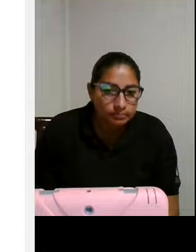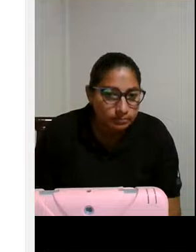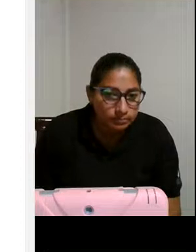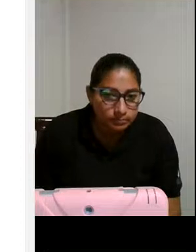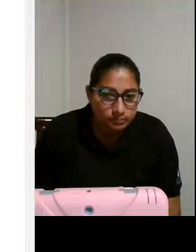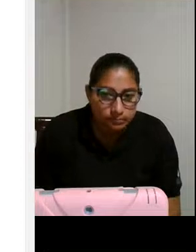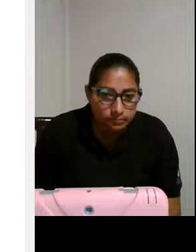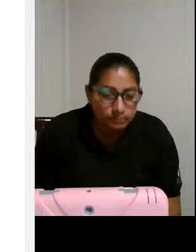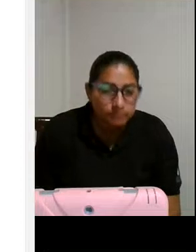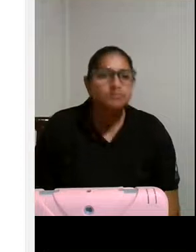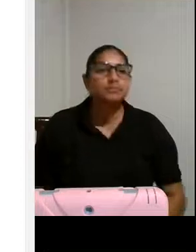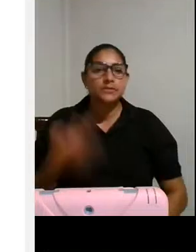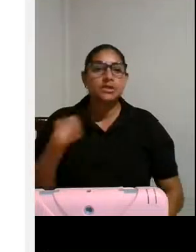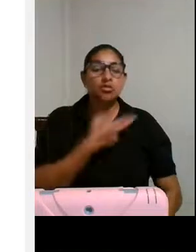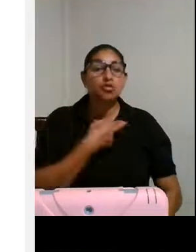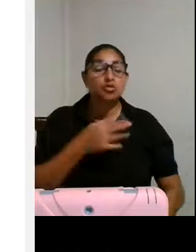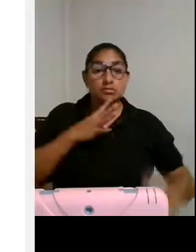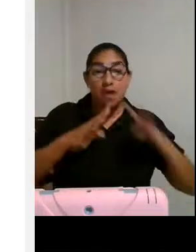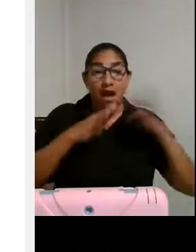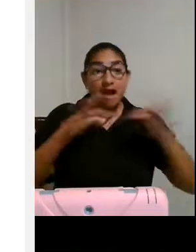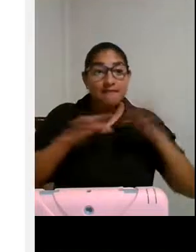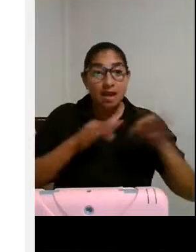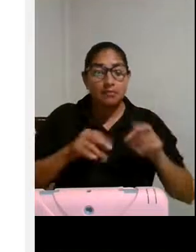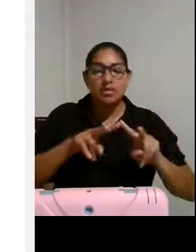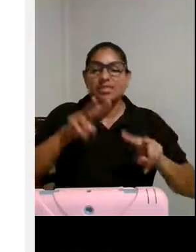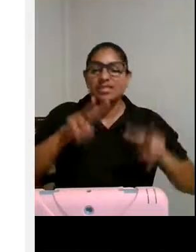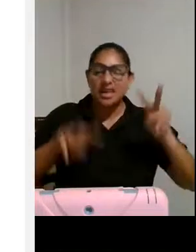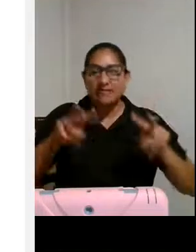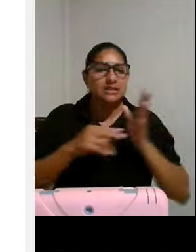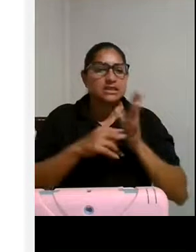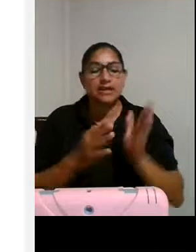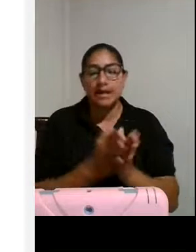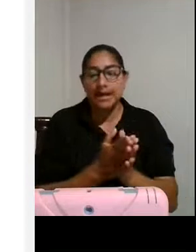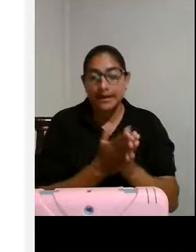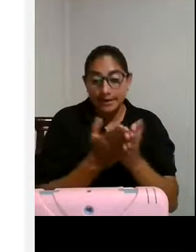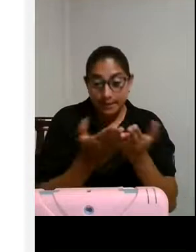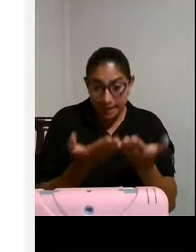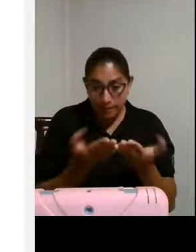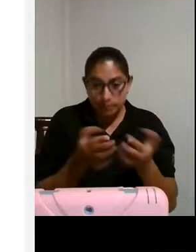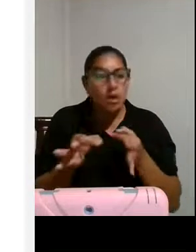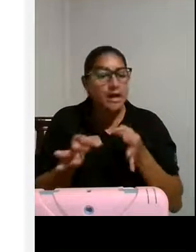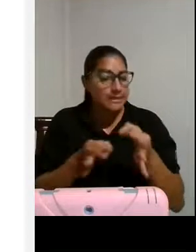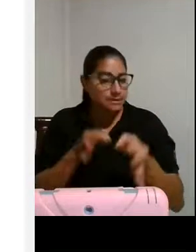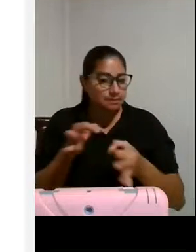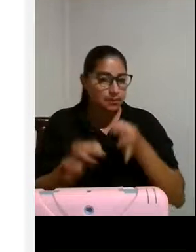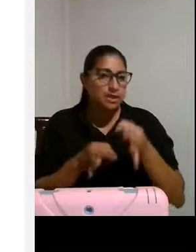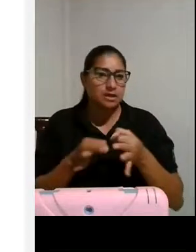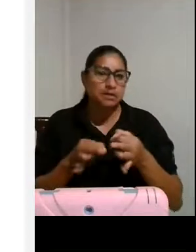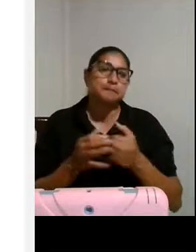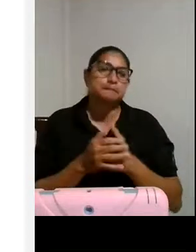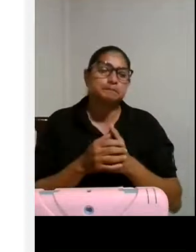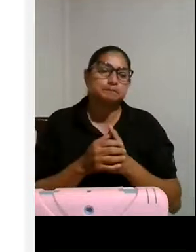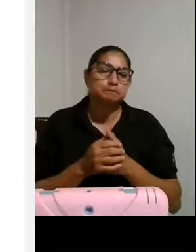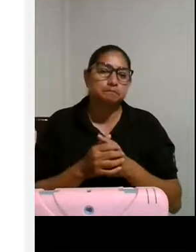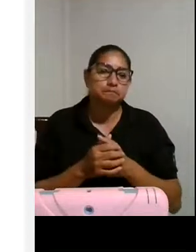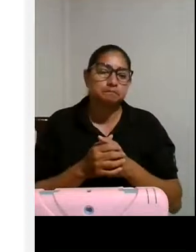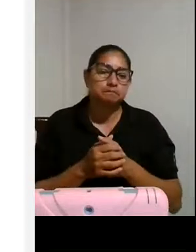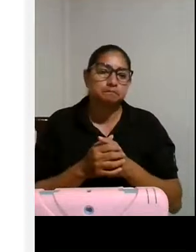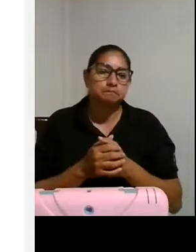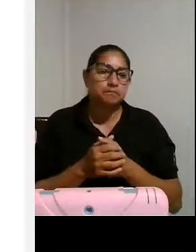Cuando nosotros hablamos de derivadas, el libro empieza con algo